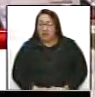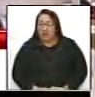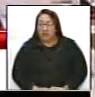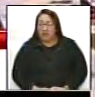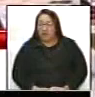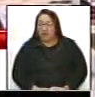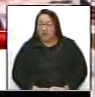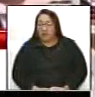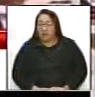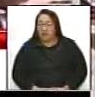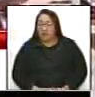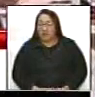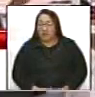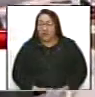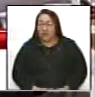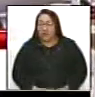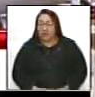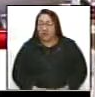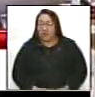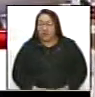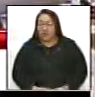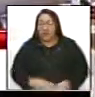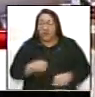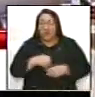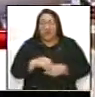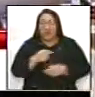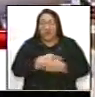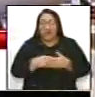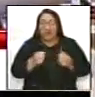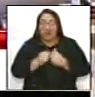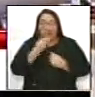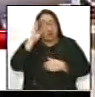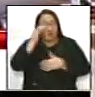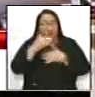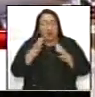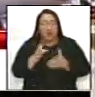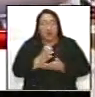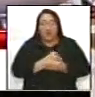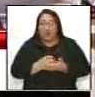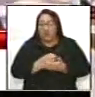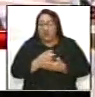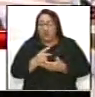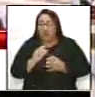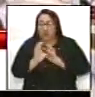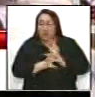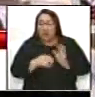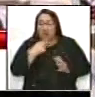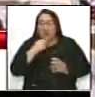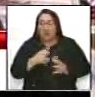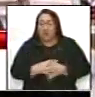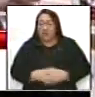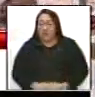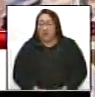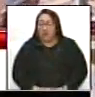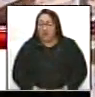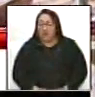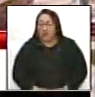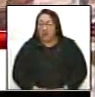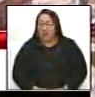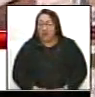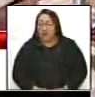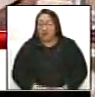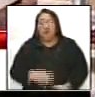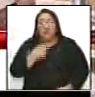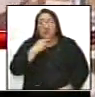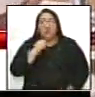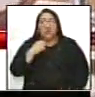señalar el tema del acoso y feminicidio. Yo estaba semana de actividades recorriendo comisarías, centros de protección a las mujeres. Está el caso de esta